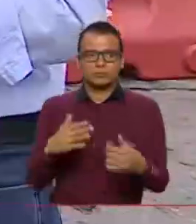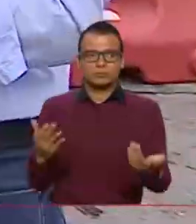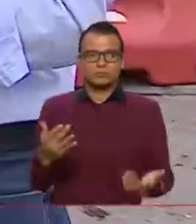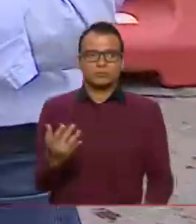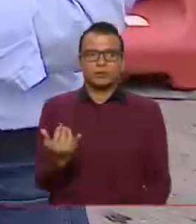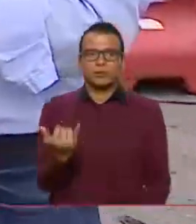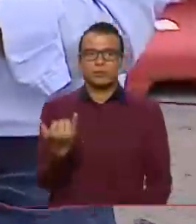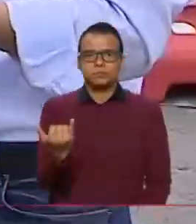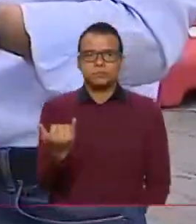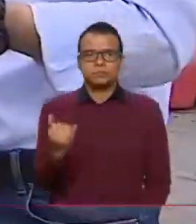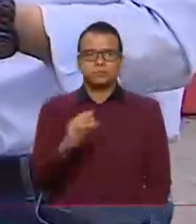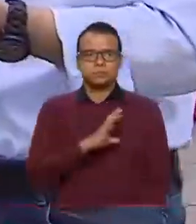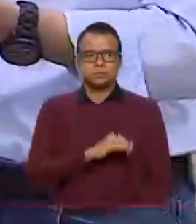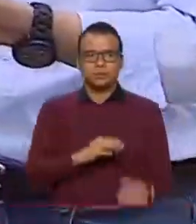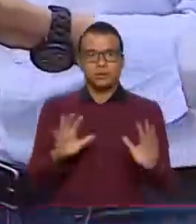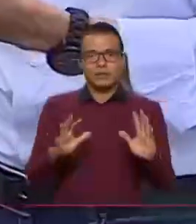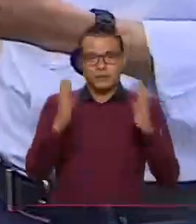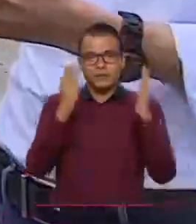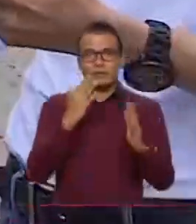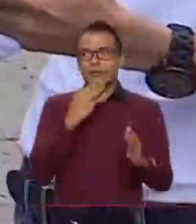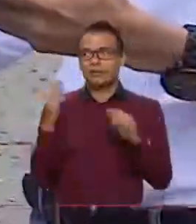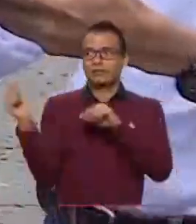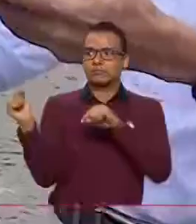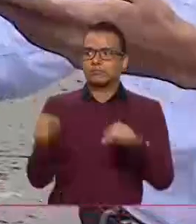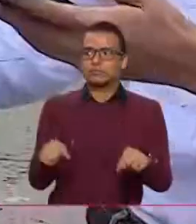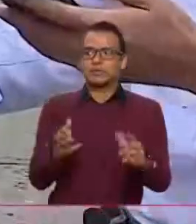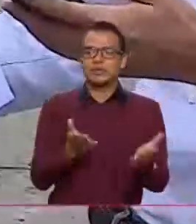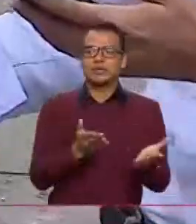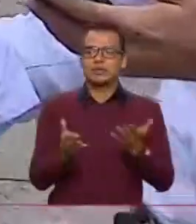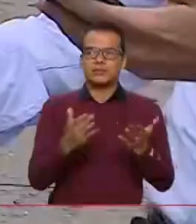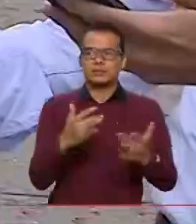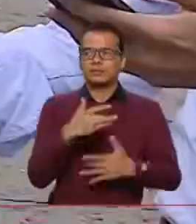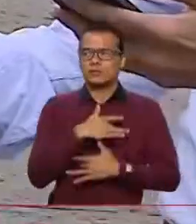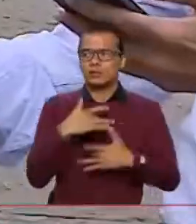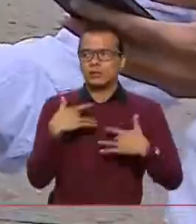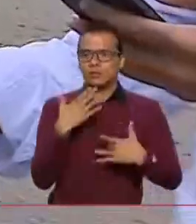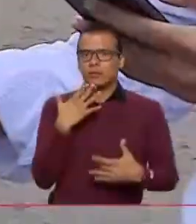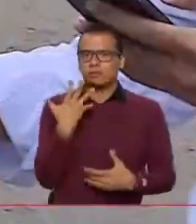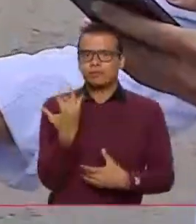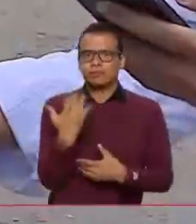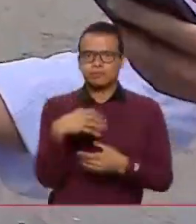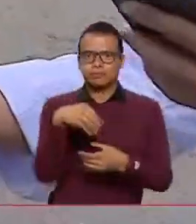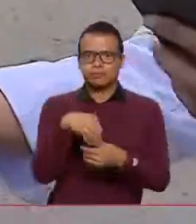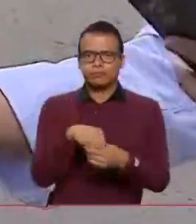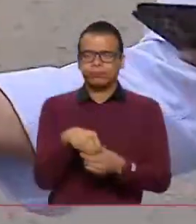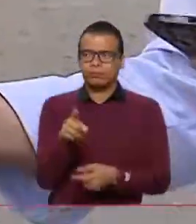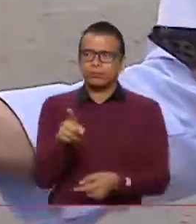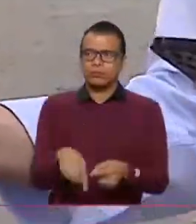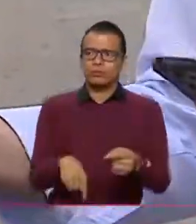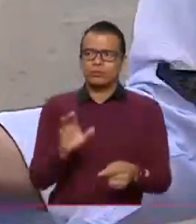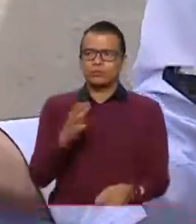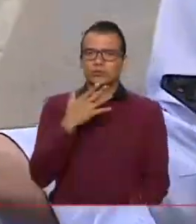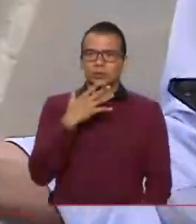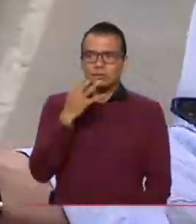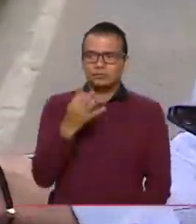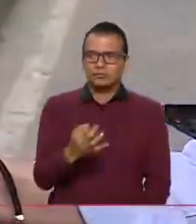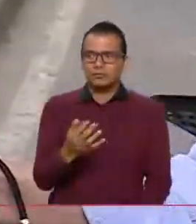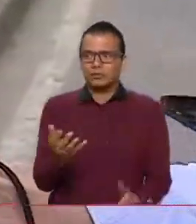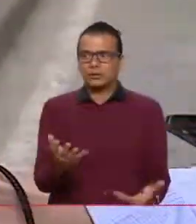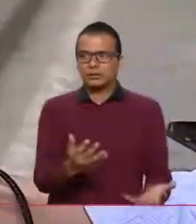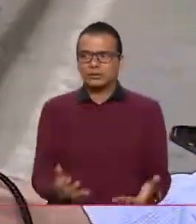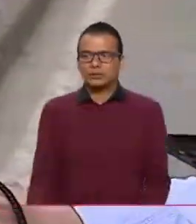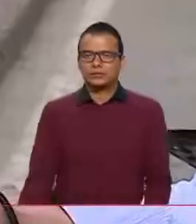porque cuando está la fiesta en el territorio, cuando está pasando por la calle de la autopista, al interior del barrio no entra